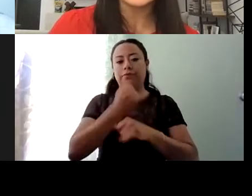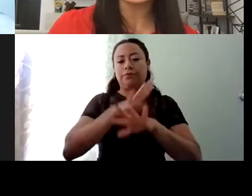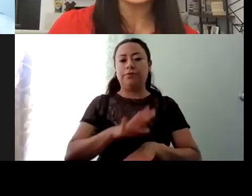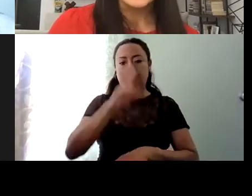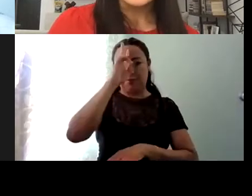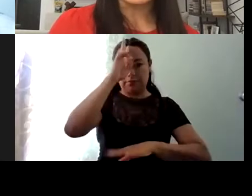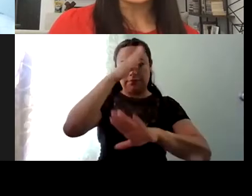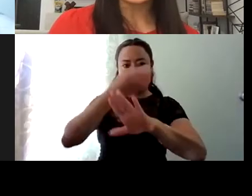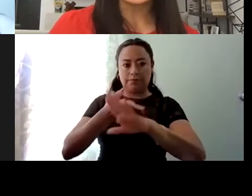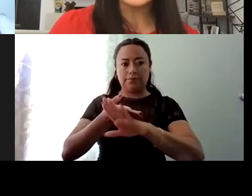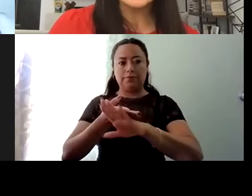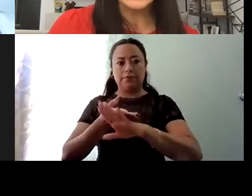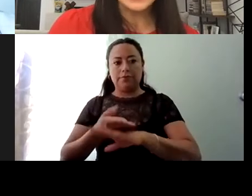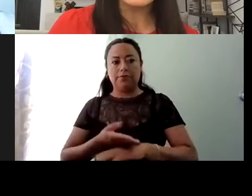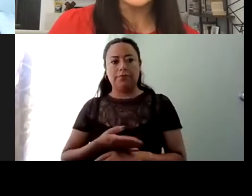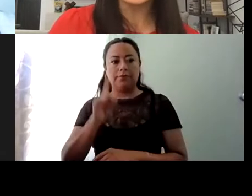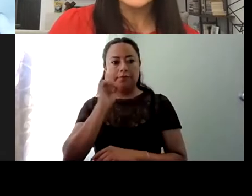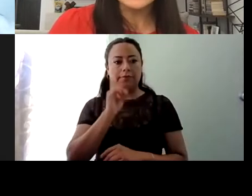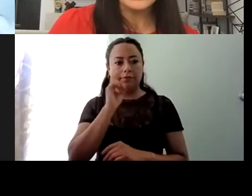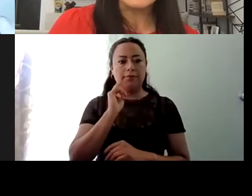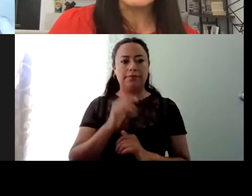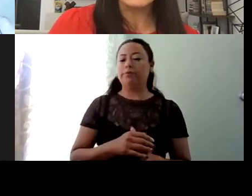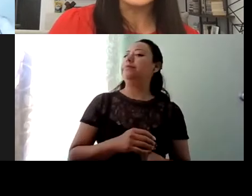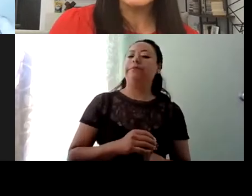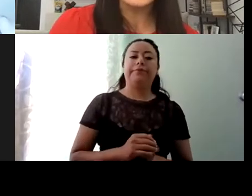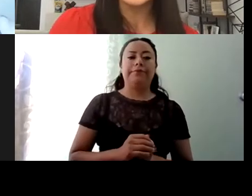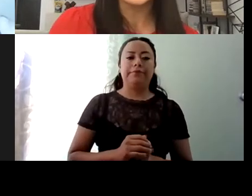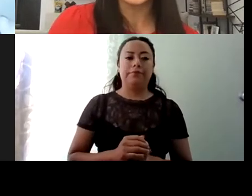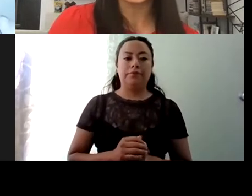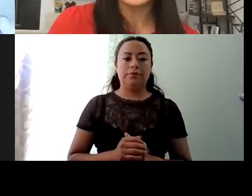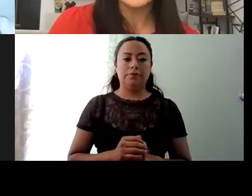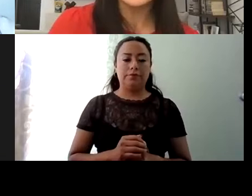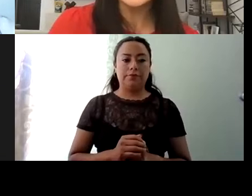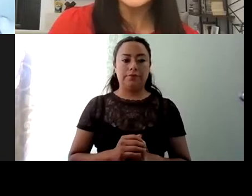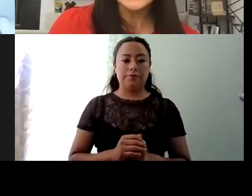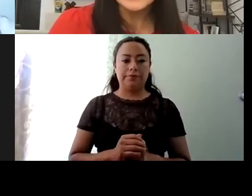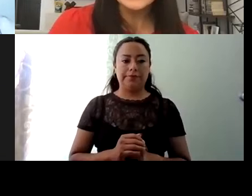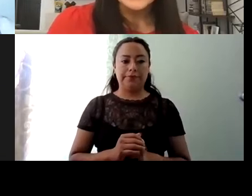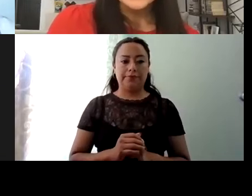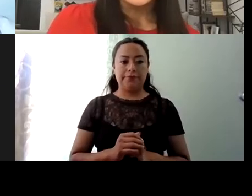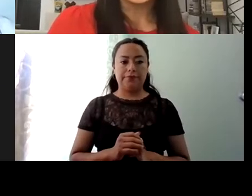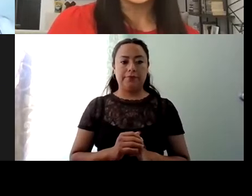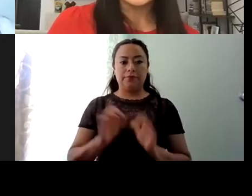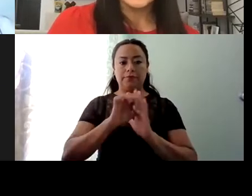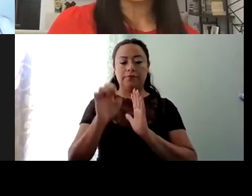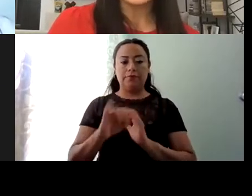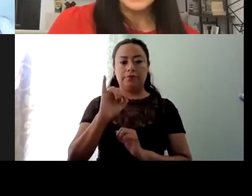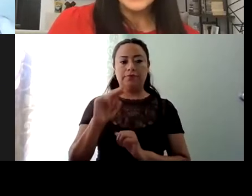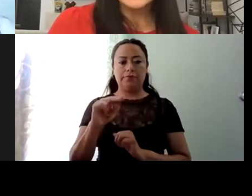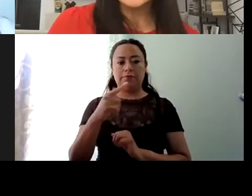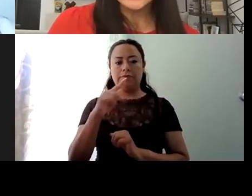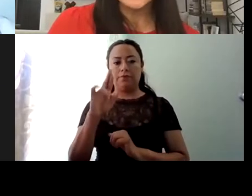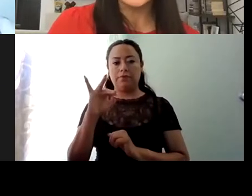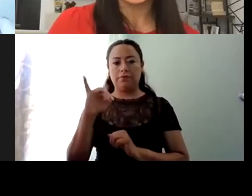las mujeres. La comisión ha pronunciado a favor también de Ingrid, y